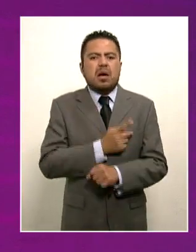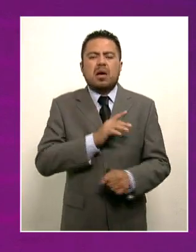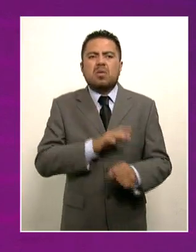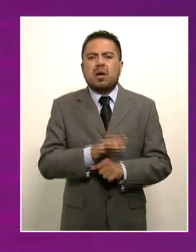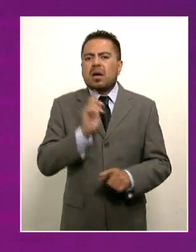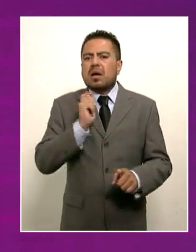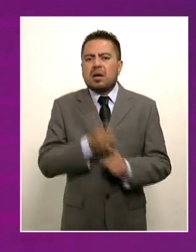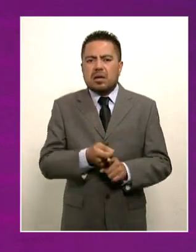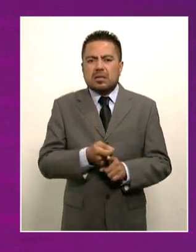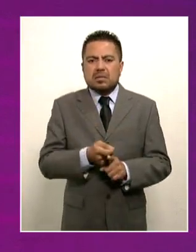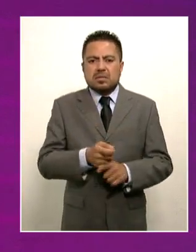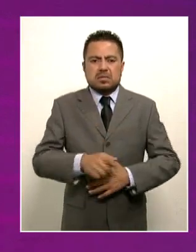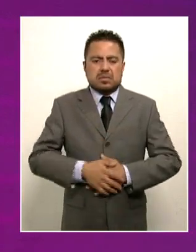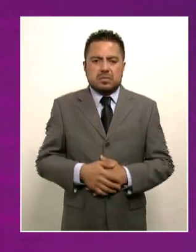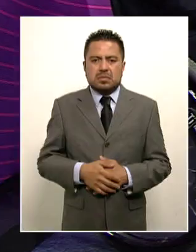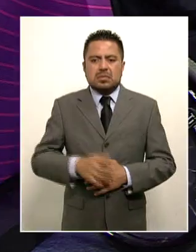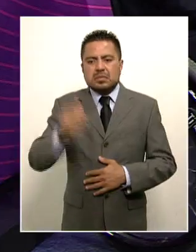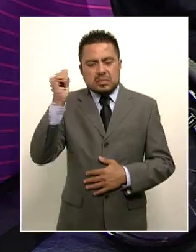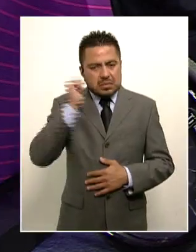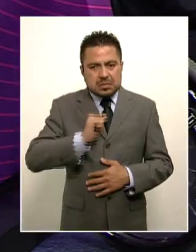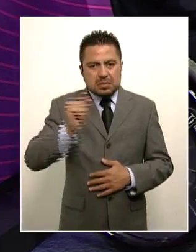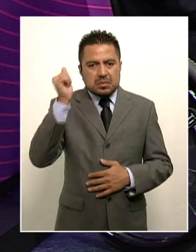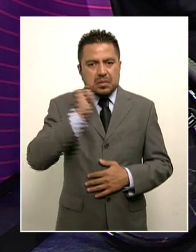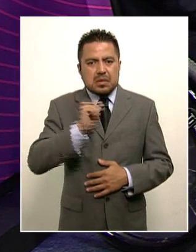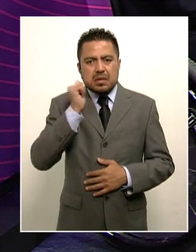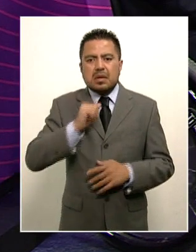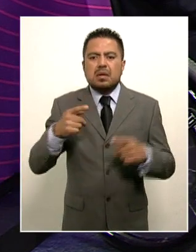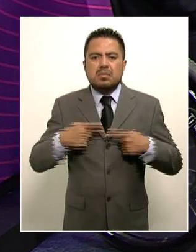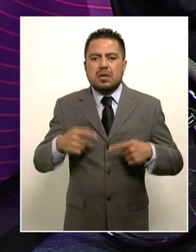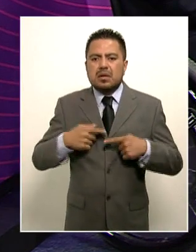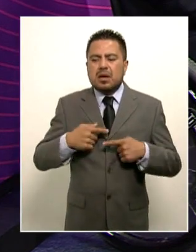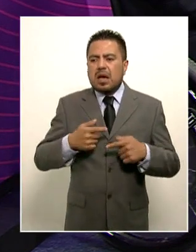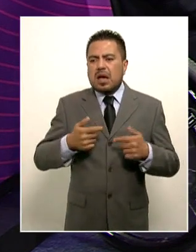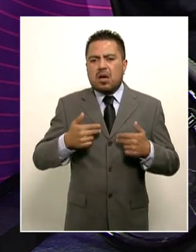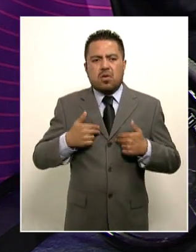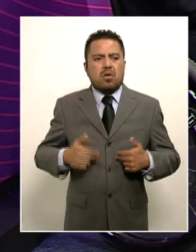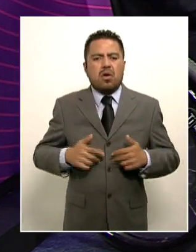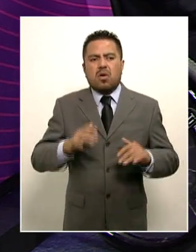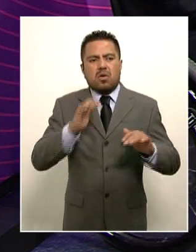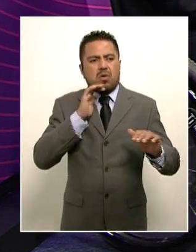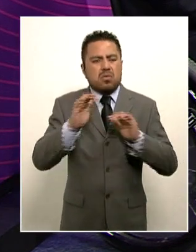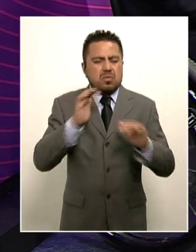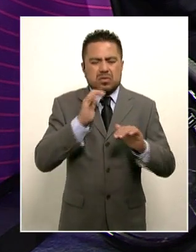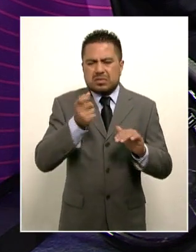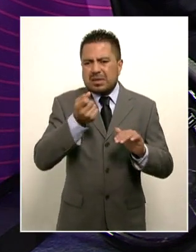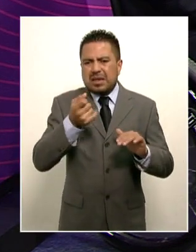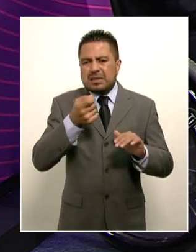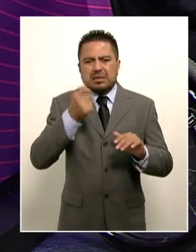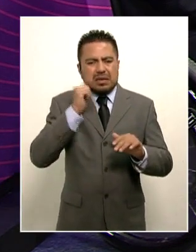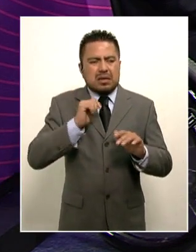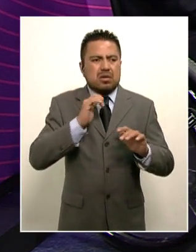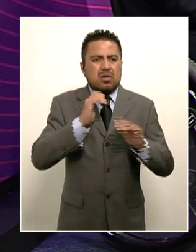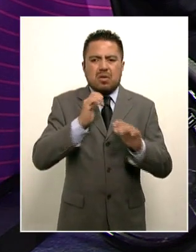Bueno, siempre el caso extremo, ¿no? Siempre, las personas siempre somos seres comunicativos, nos expresamos